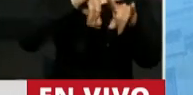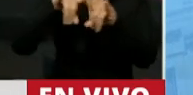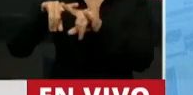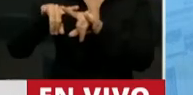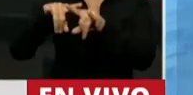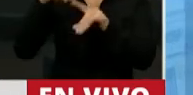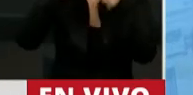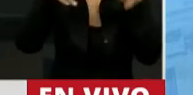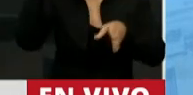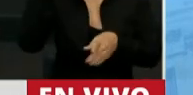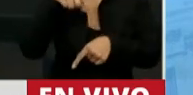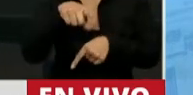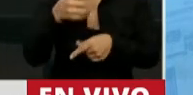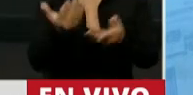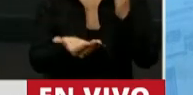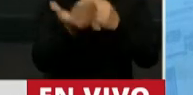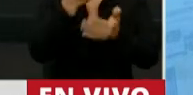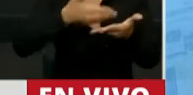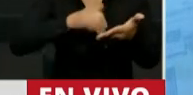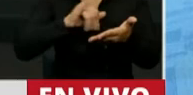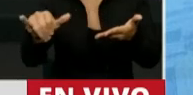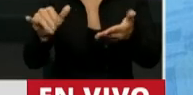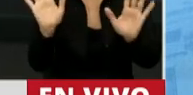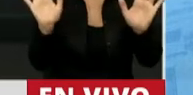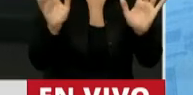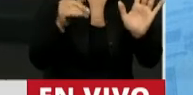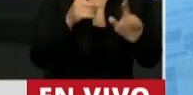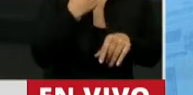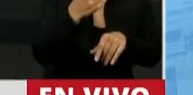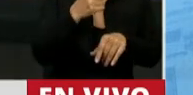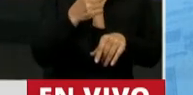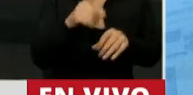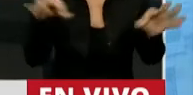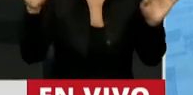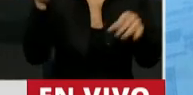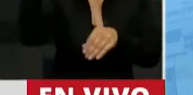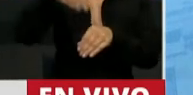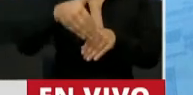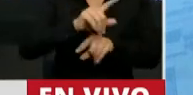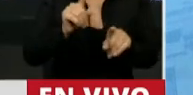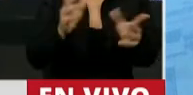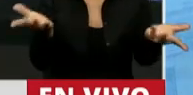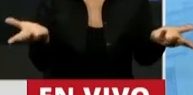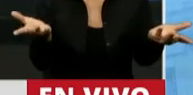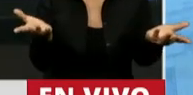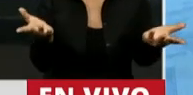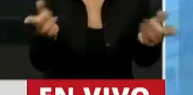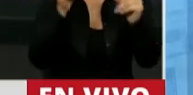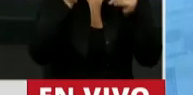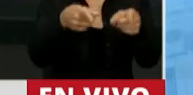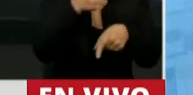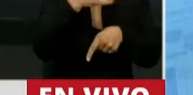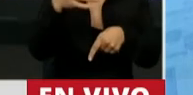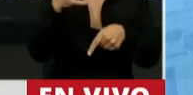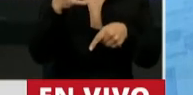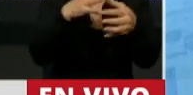del Congreso no lo exime de concurrir conforme el 101 de la Constitución, pero además tendría que haberlo hecho